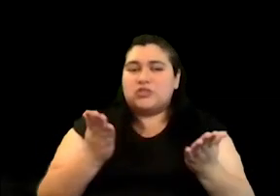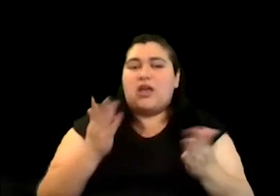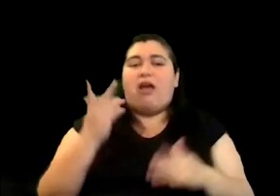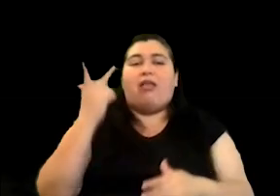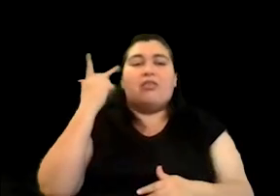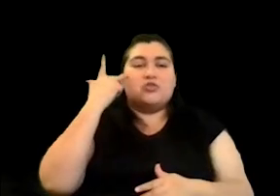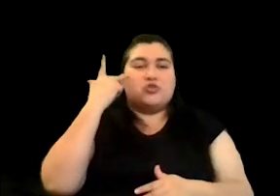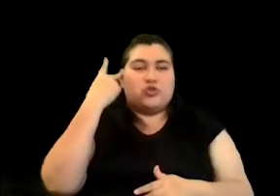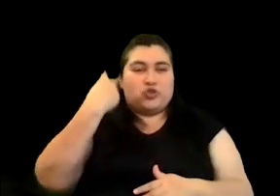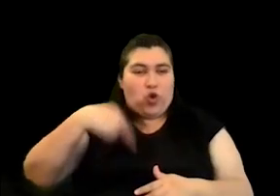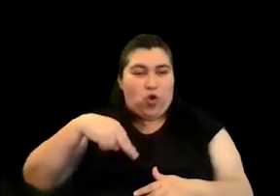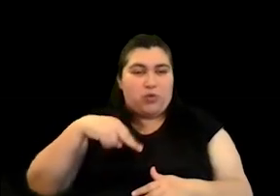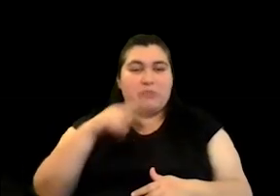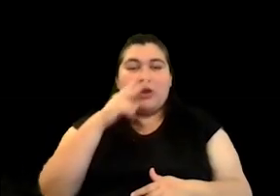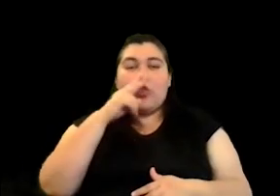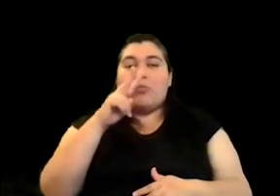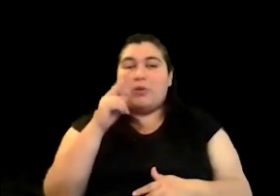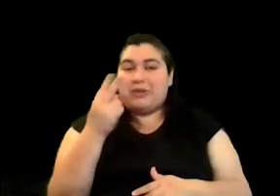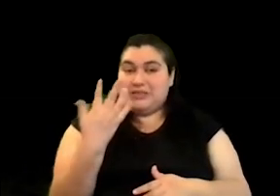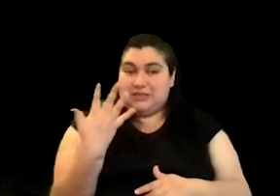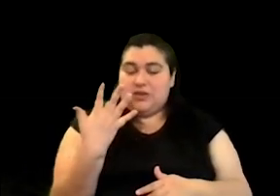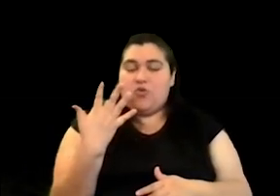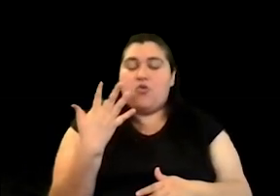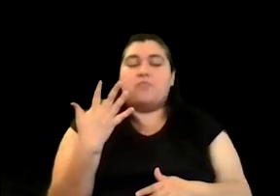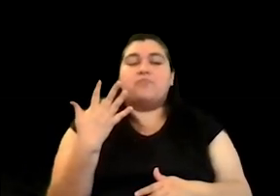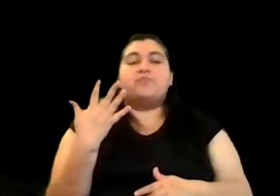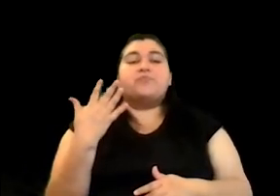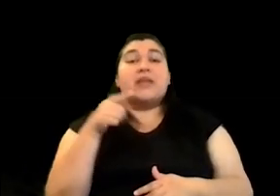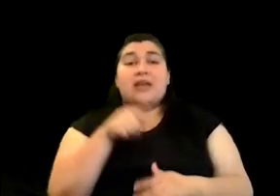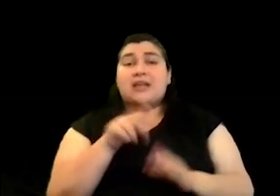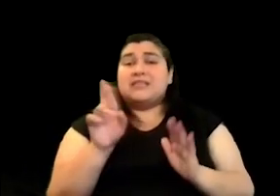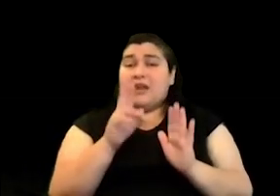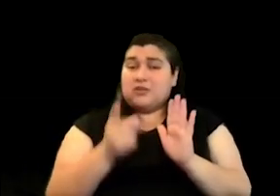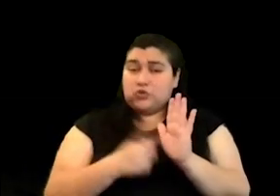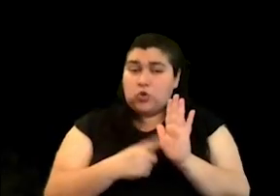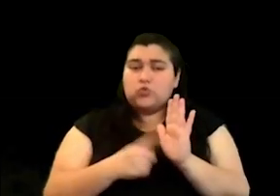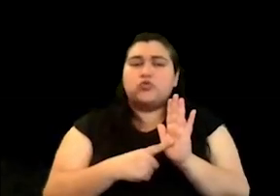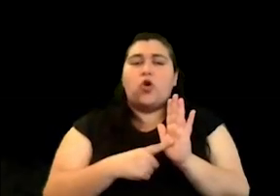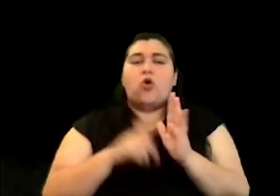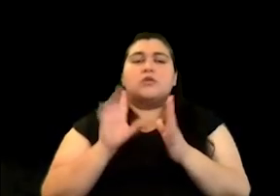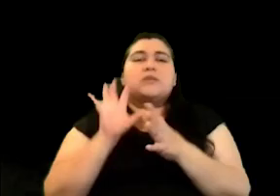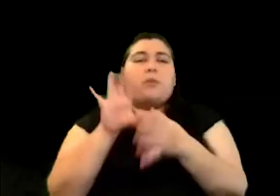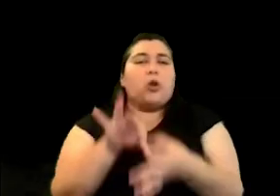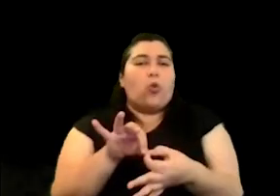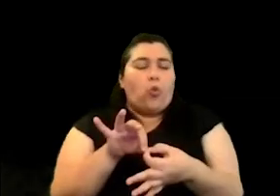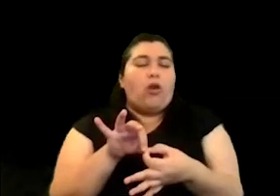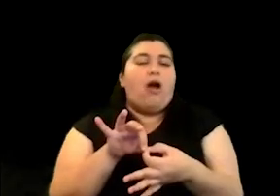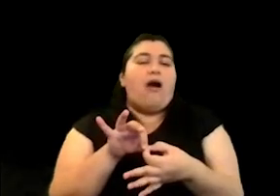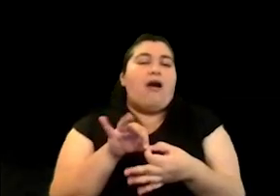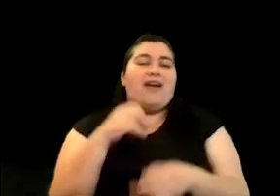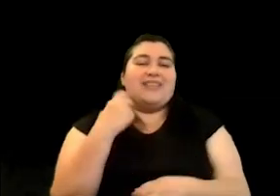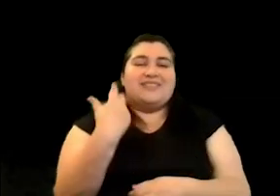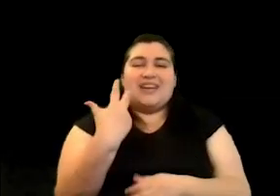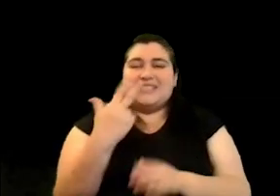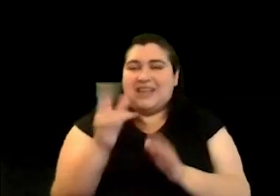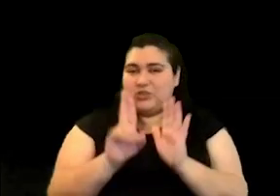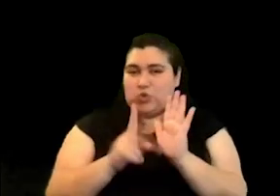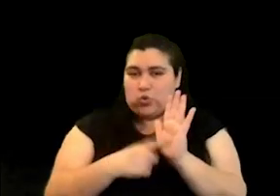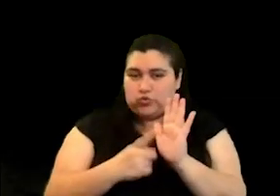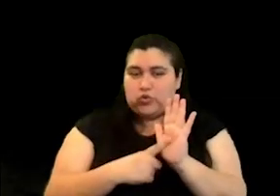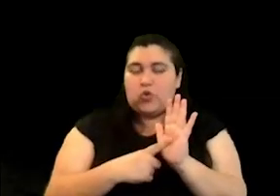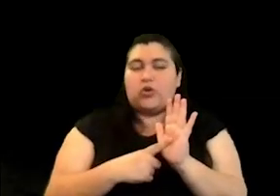noviembre de 2025. Esta resolución se vincula con 3 resoluciones que ustedes